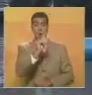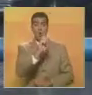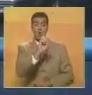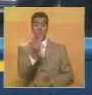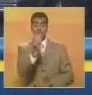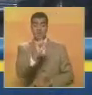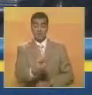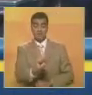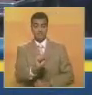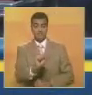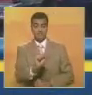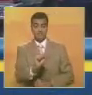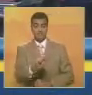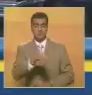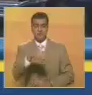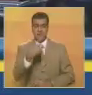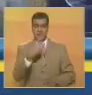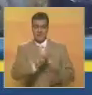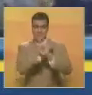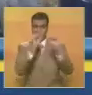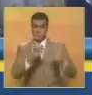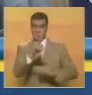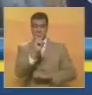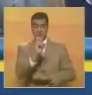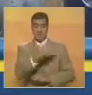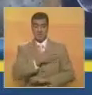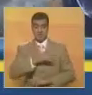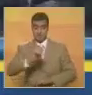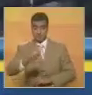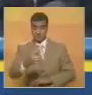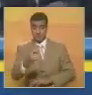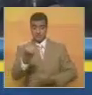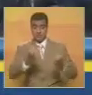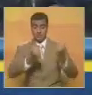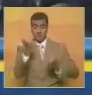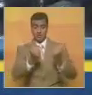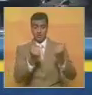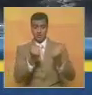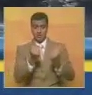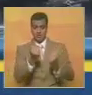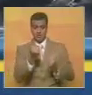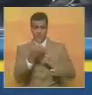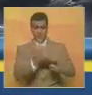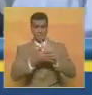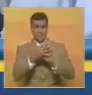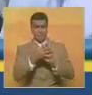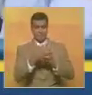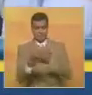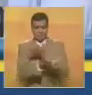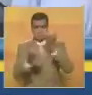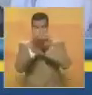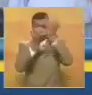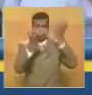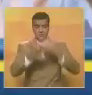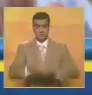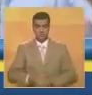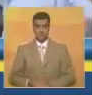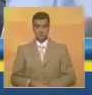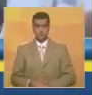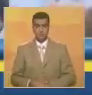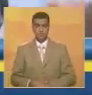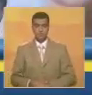años a las 8 de la mañana de este viernes intentó encender su vehículo y al parecer un desperfecto provocó que el carro se